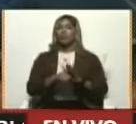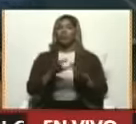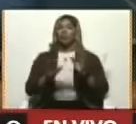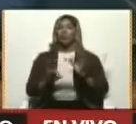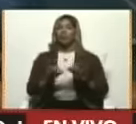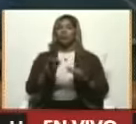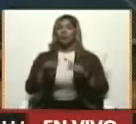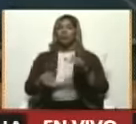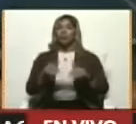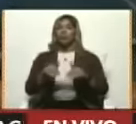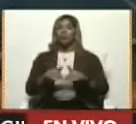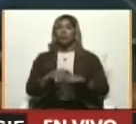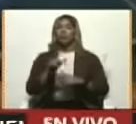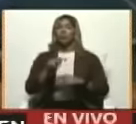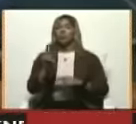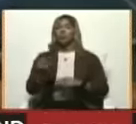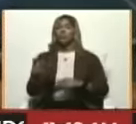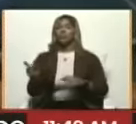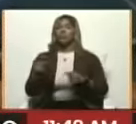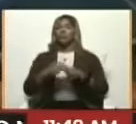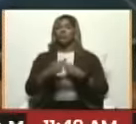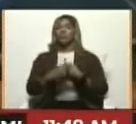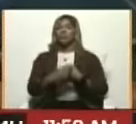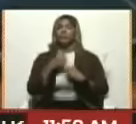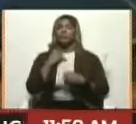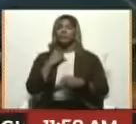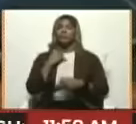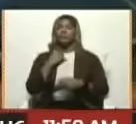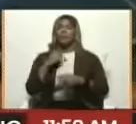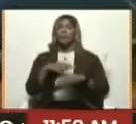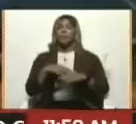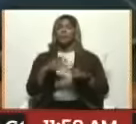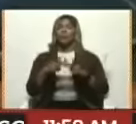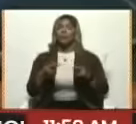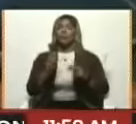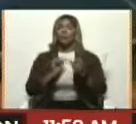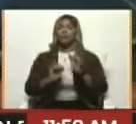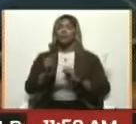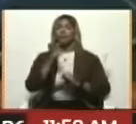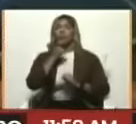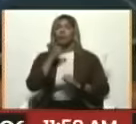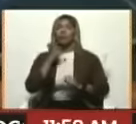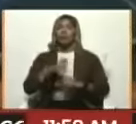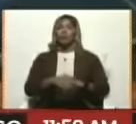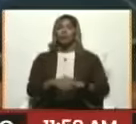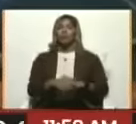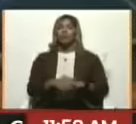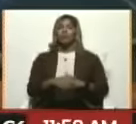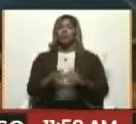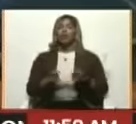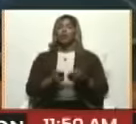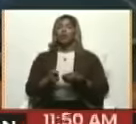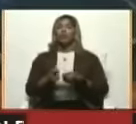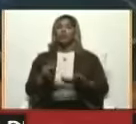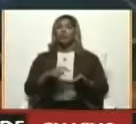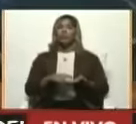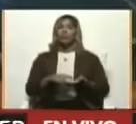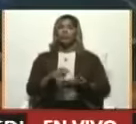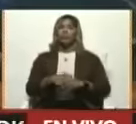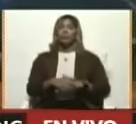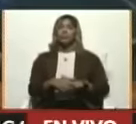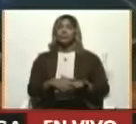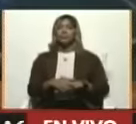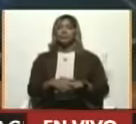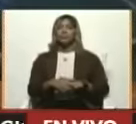Judicial, Electoral, está el poder ciudadano conformado por el Ministerio Público, la Defensoría del Pueblo, la Contraloría General de la